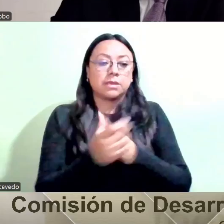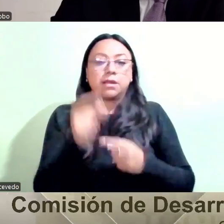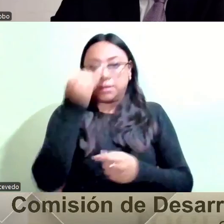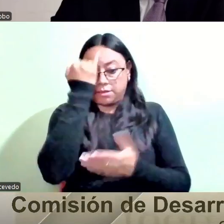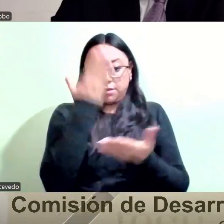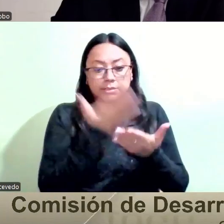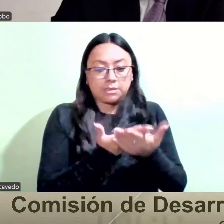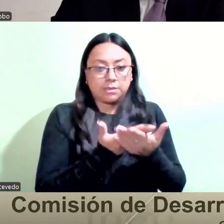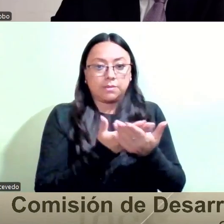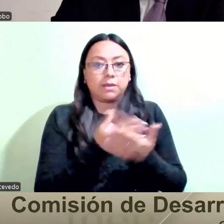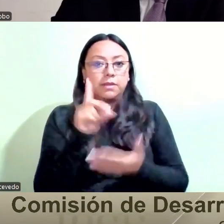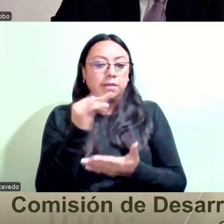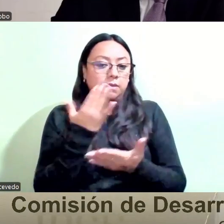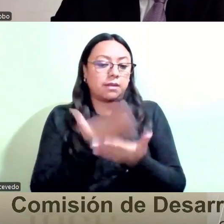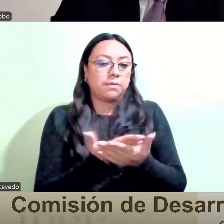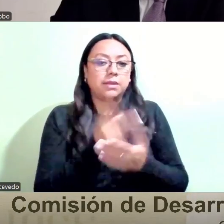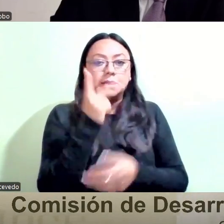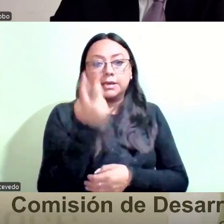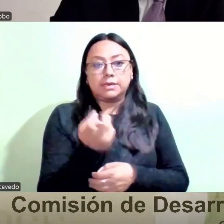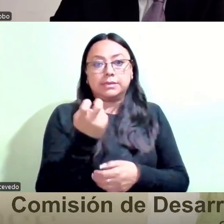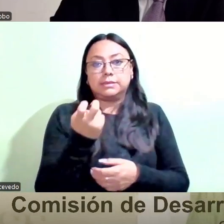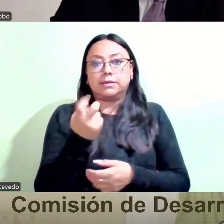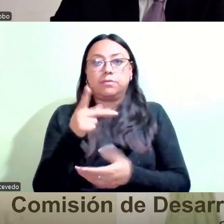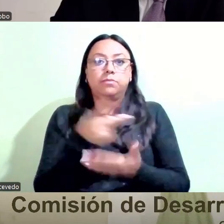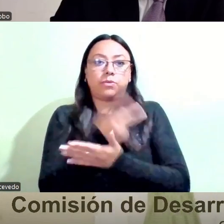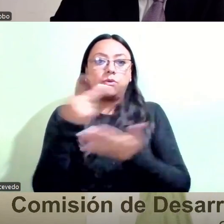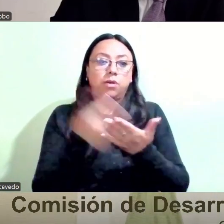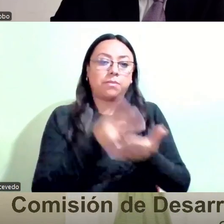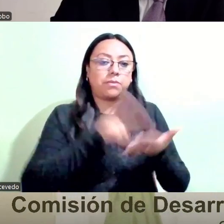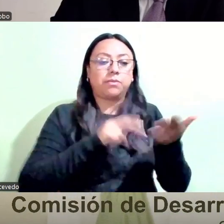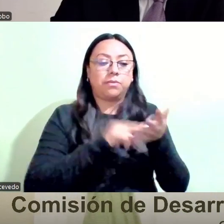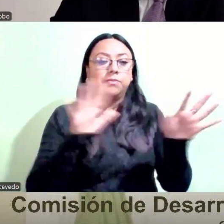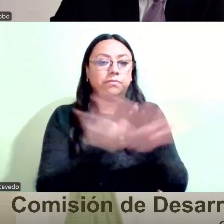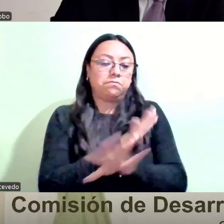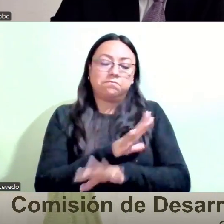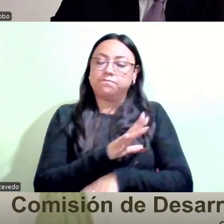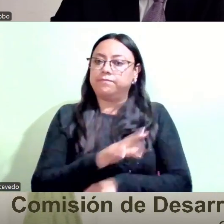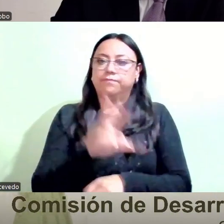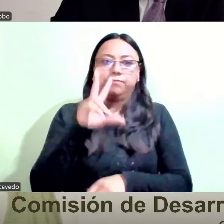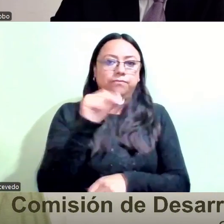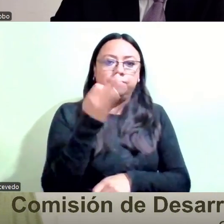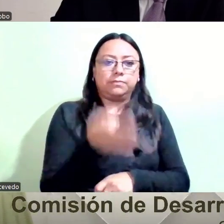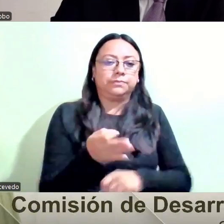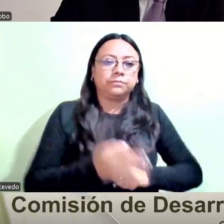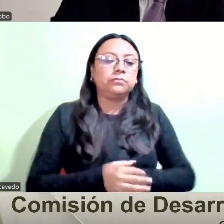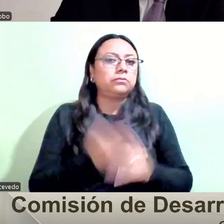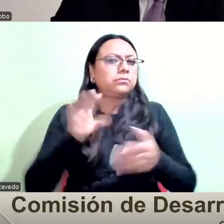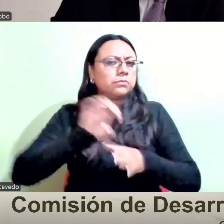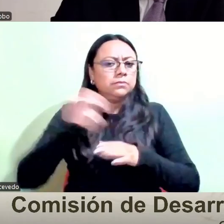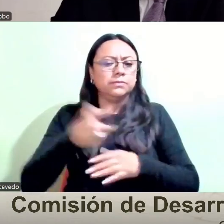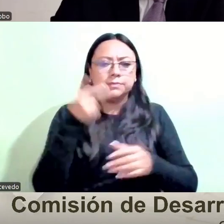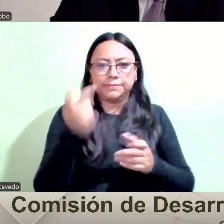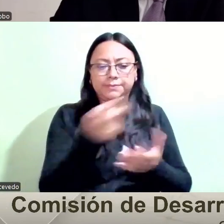el programa parcial que propone modificar. Se ha precisado que el programa parcial de Lomas de Chapultepec considera prioritario controlar los